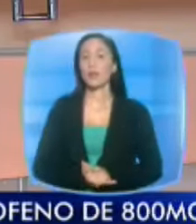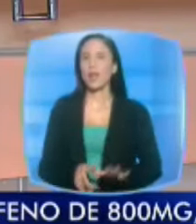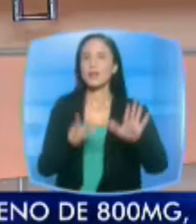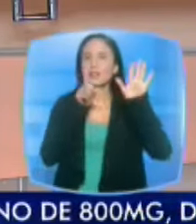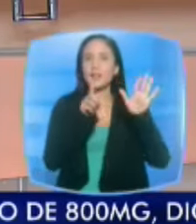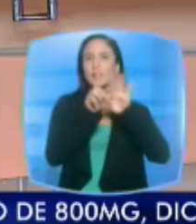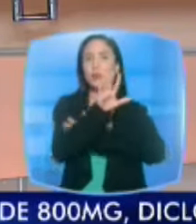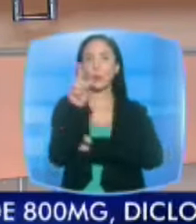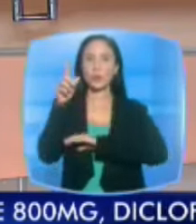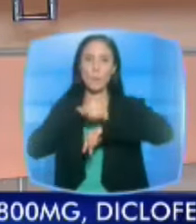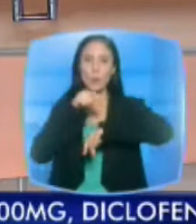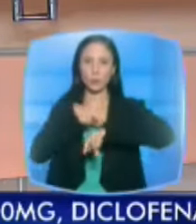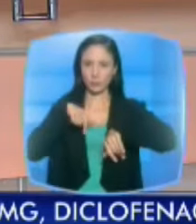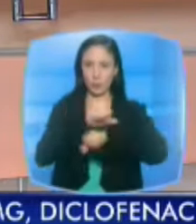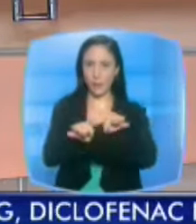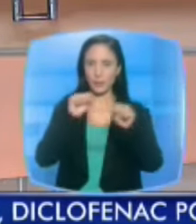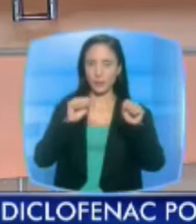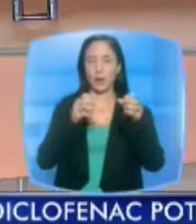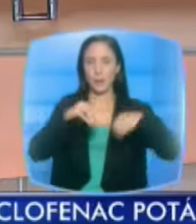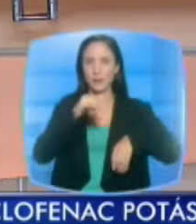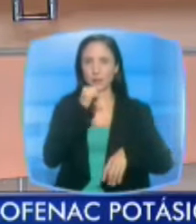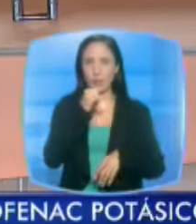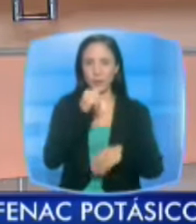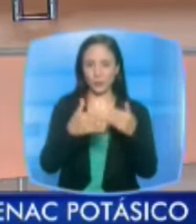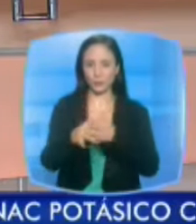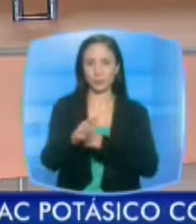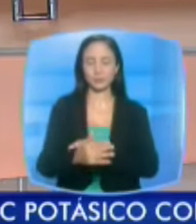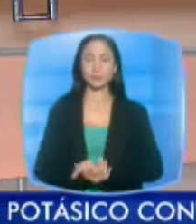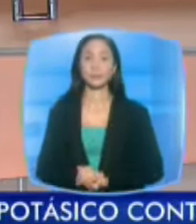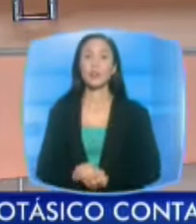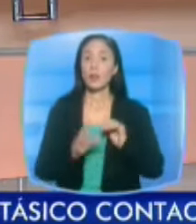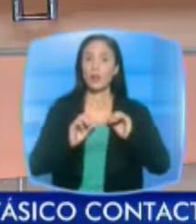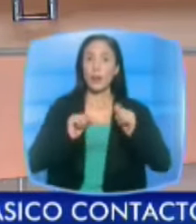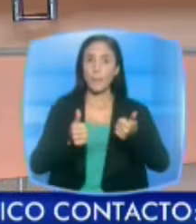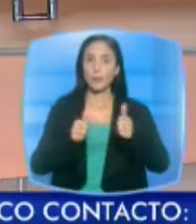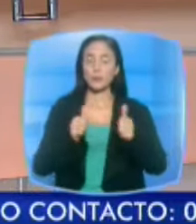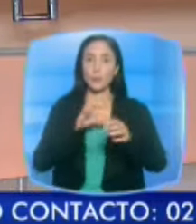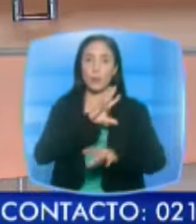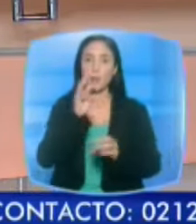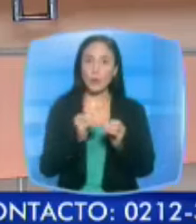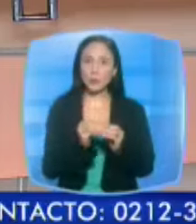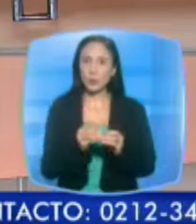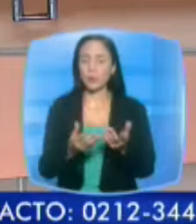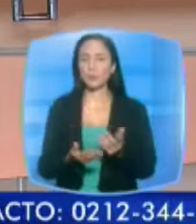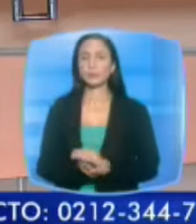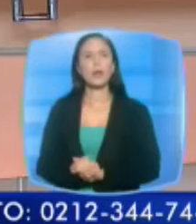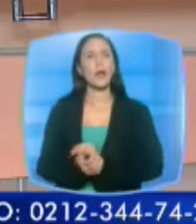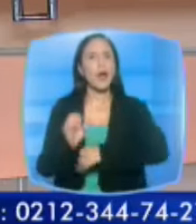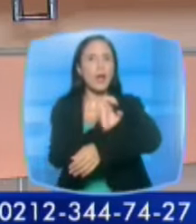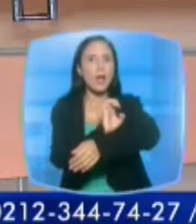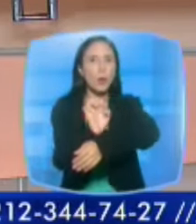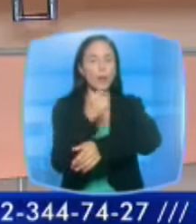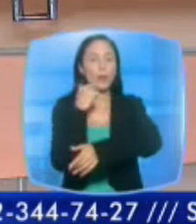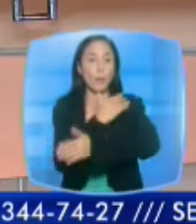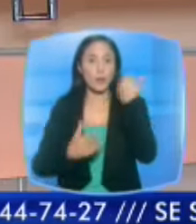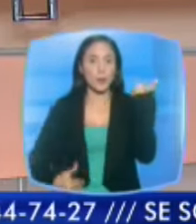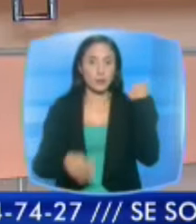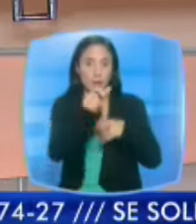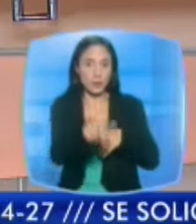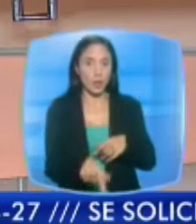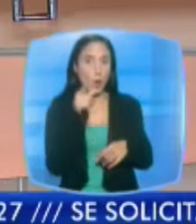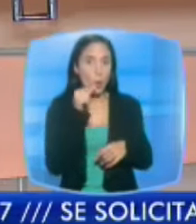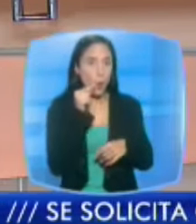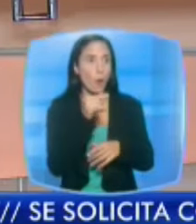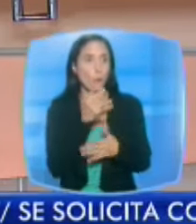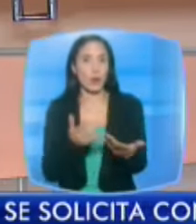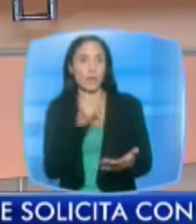Seis y 51 minutos de la mañana, seguimos con más de la primera emisión del noticiero. Iniciamos este recorrido en Ecuador. Su presidente Daniel Noboa